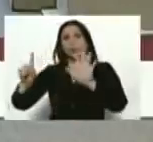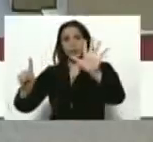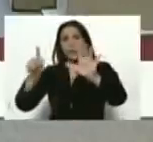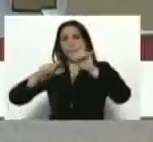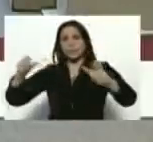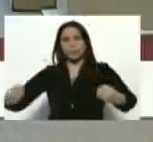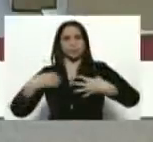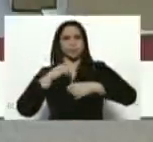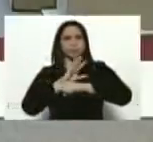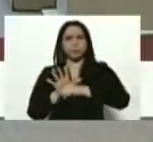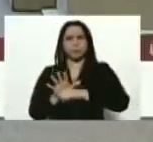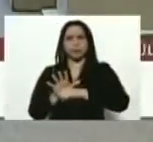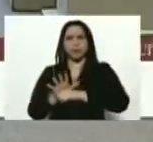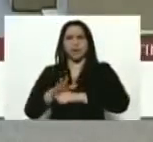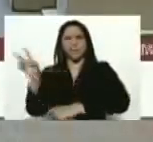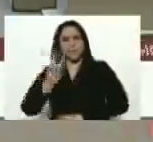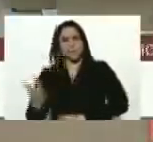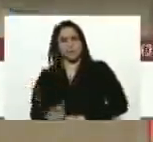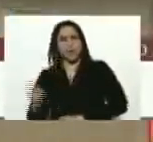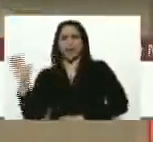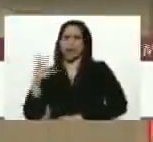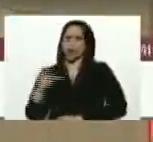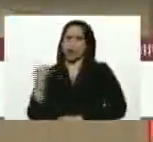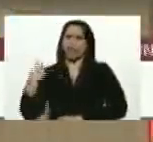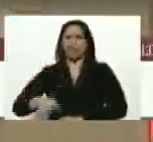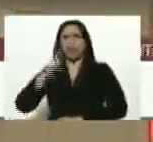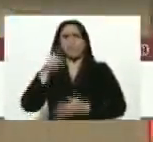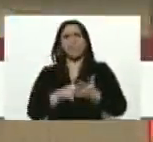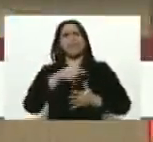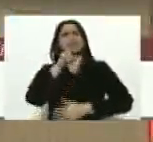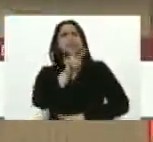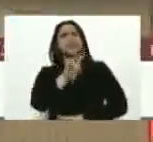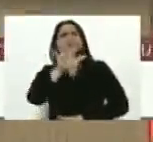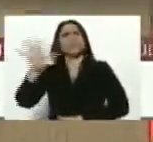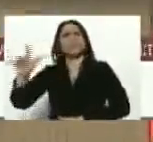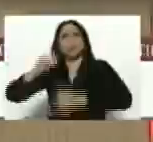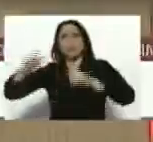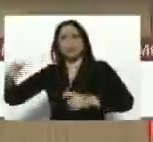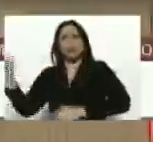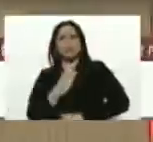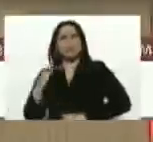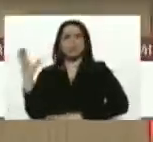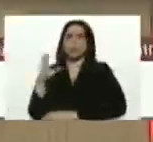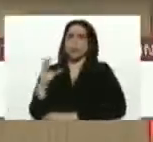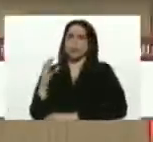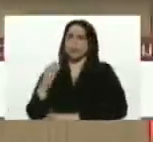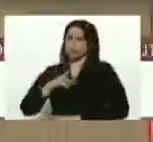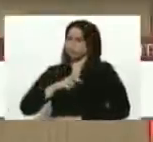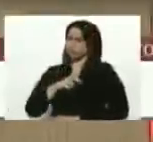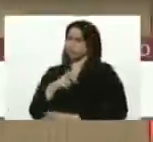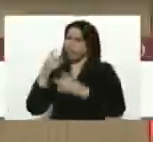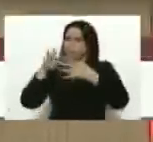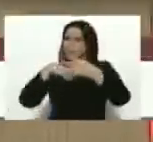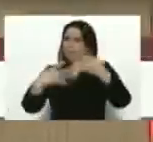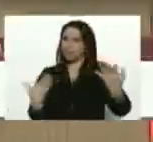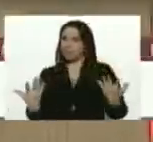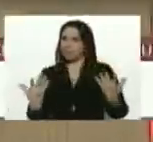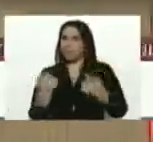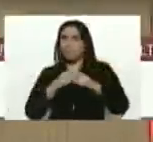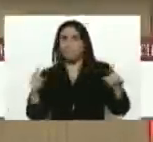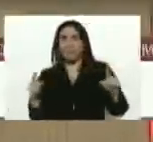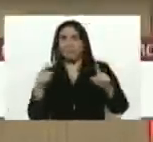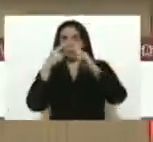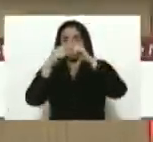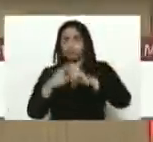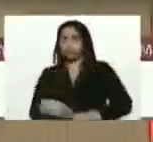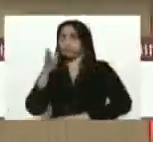casos y en Venezuela, Colombia tiene 1.255 casos? Curiosidades matemáticas, pero que